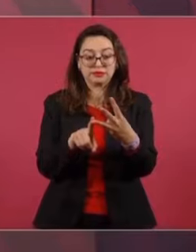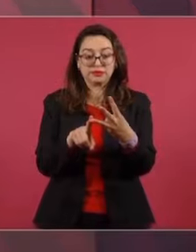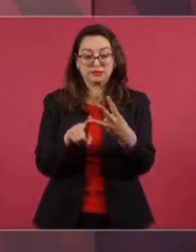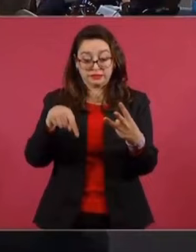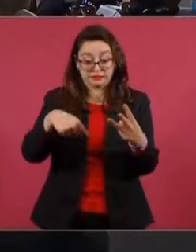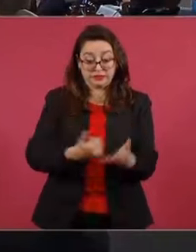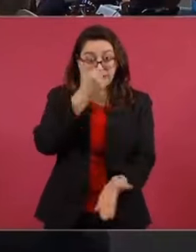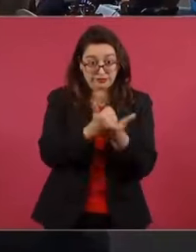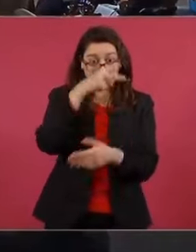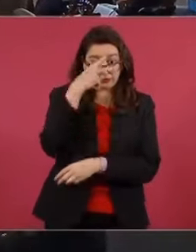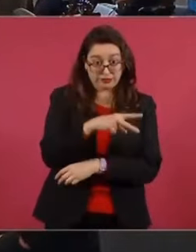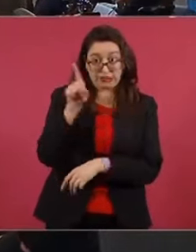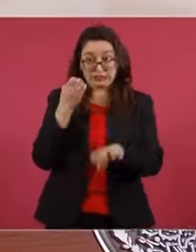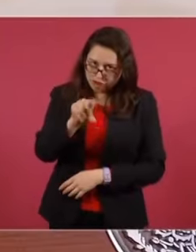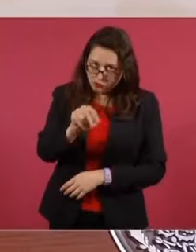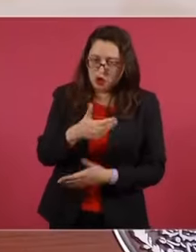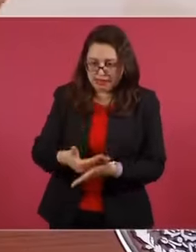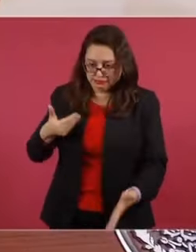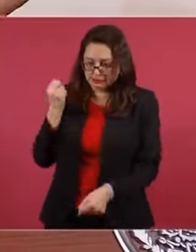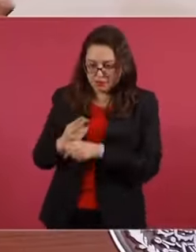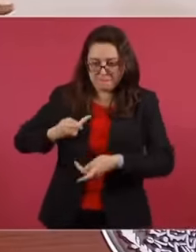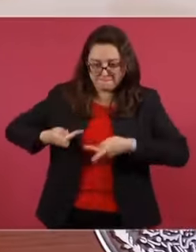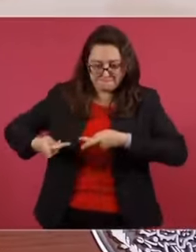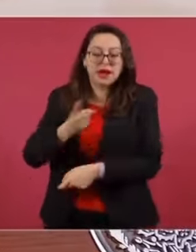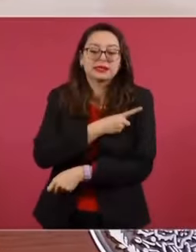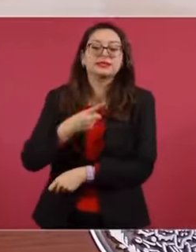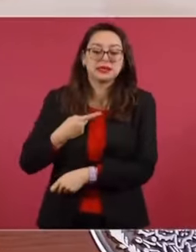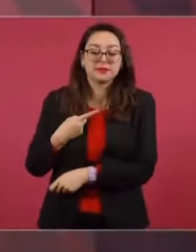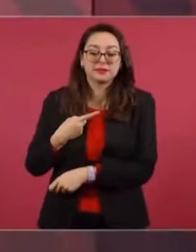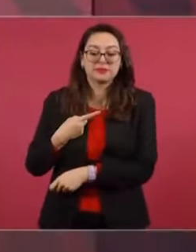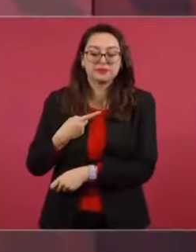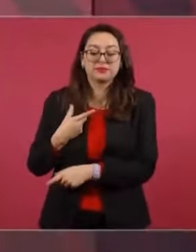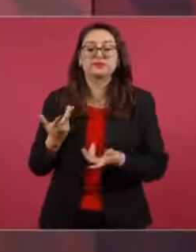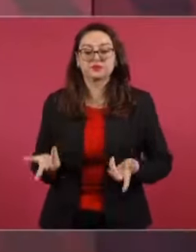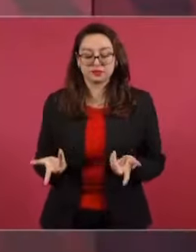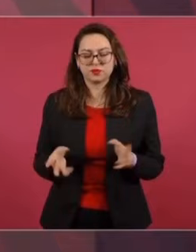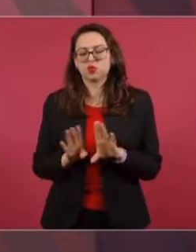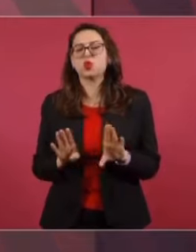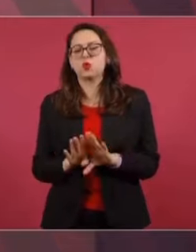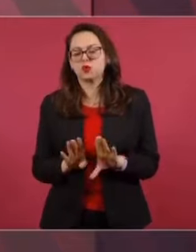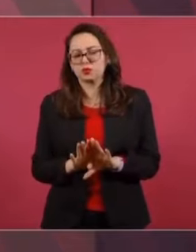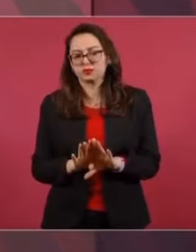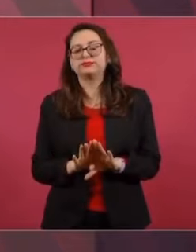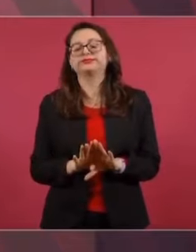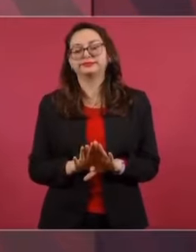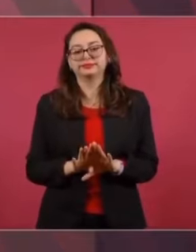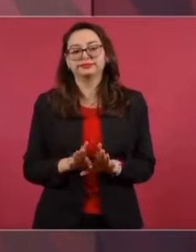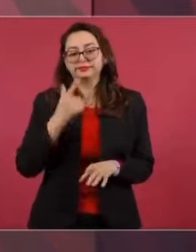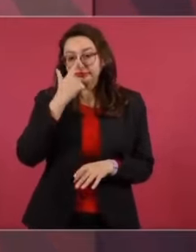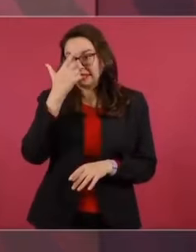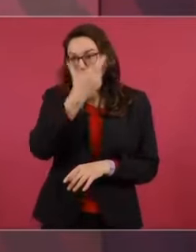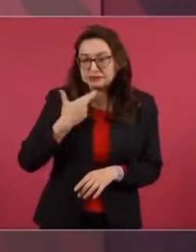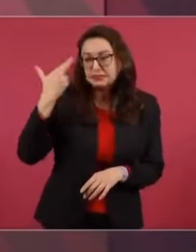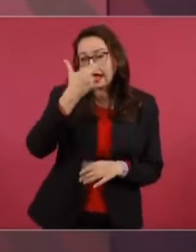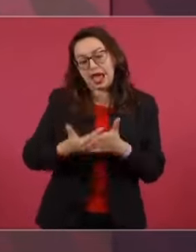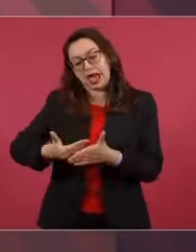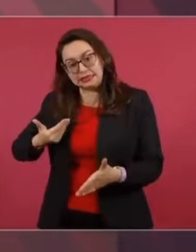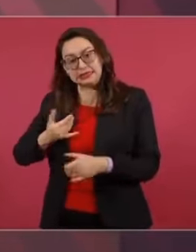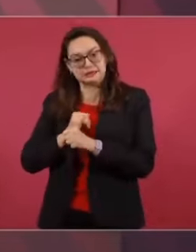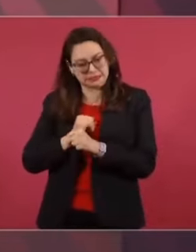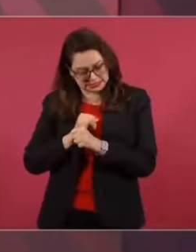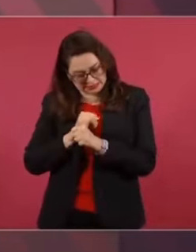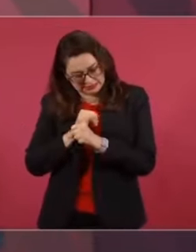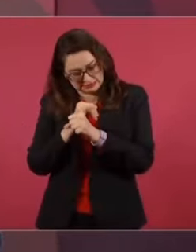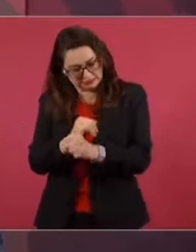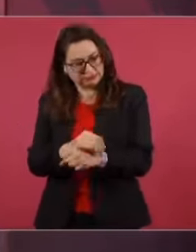ciudad ni en el Estado de México. Esto tiene que ver con un estudio que se hizo, afortunadamente. Bueno, el antecedente es que